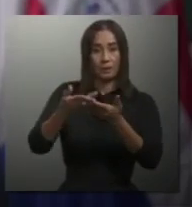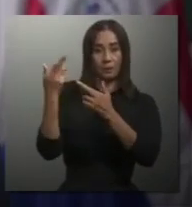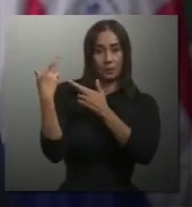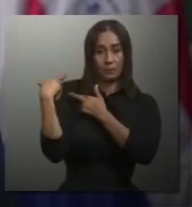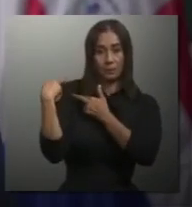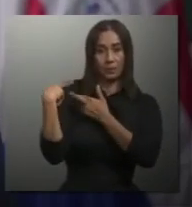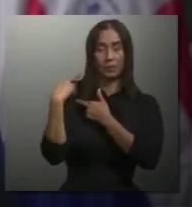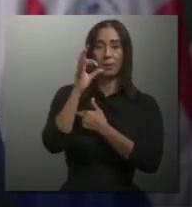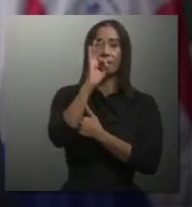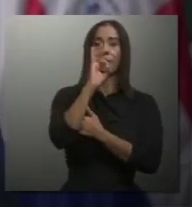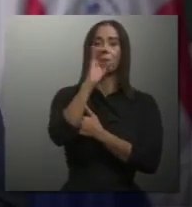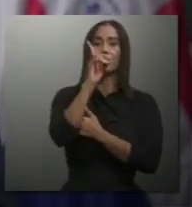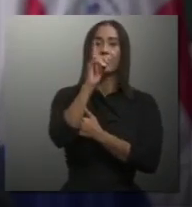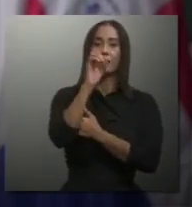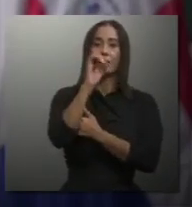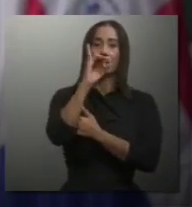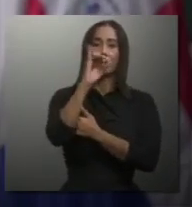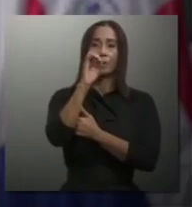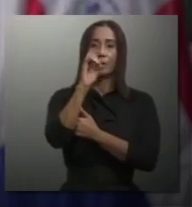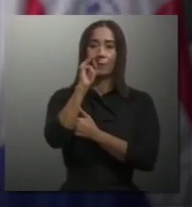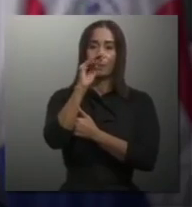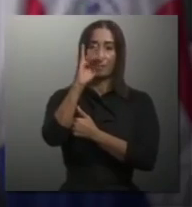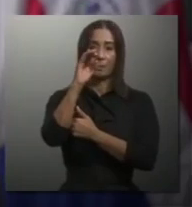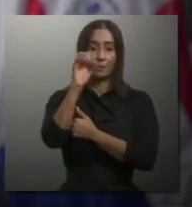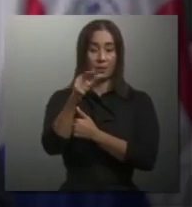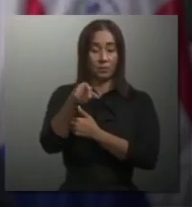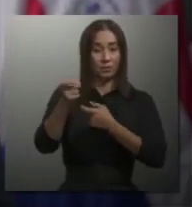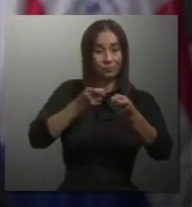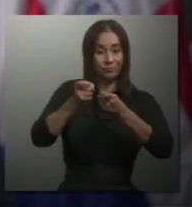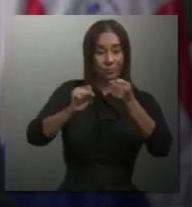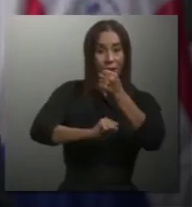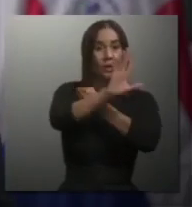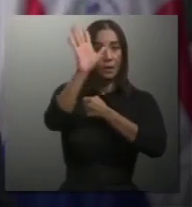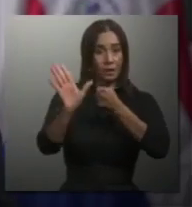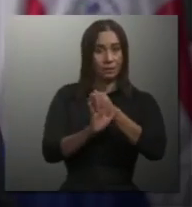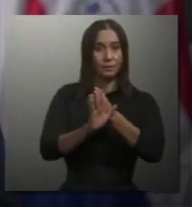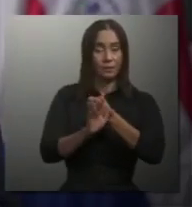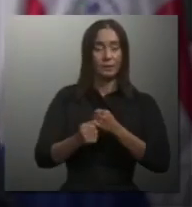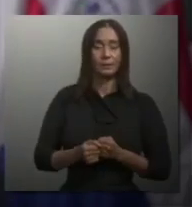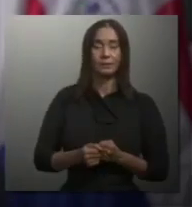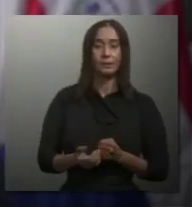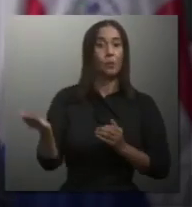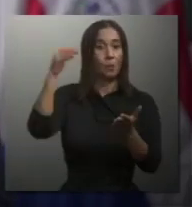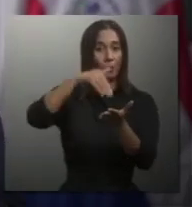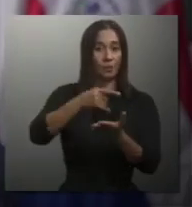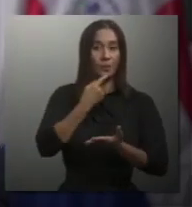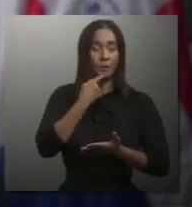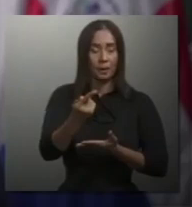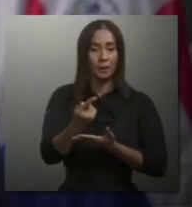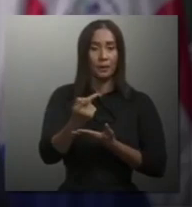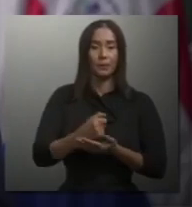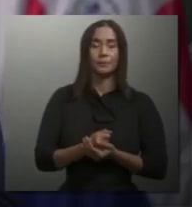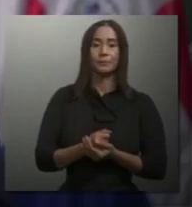recuperación económica en términos de la zona franca, el turismo, la agropecuaria y la construcción deben continuar, dijo